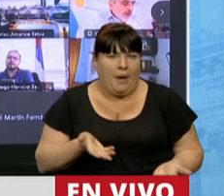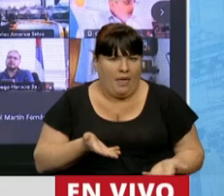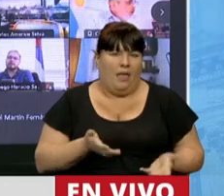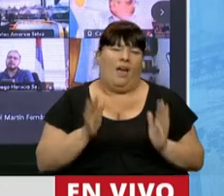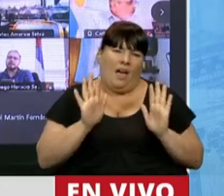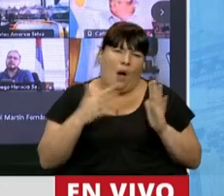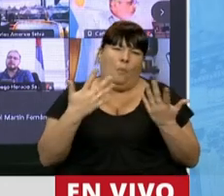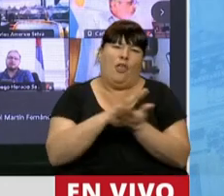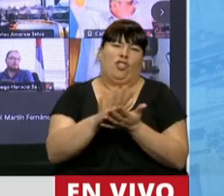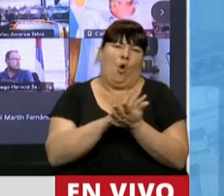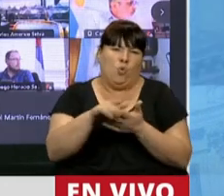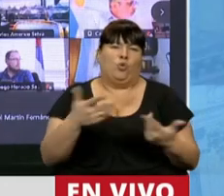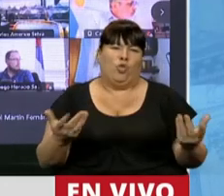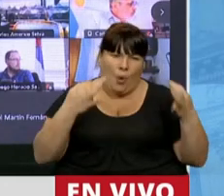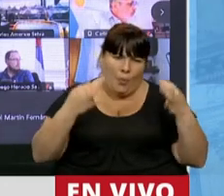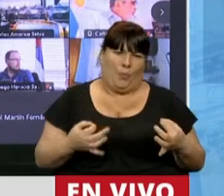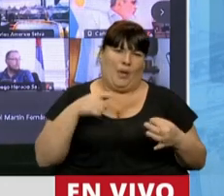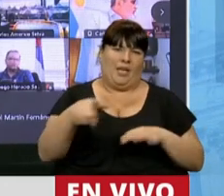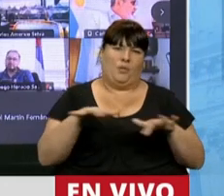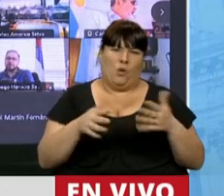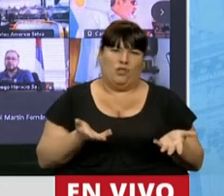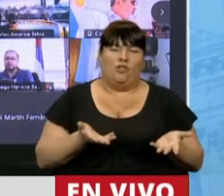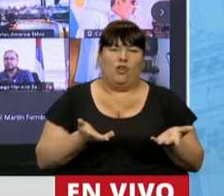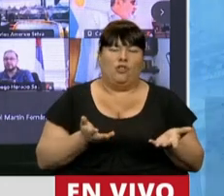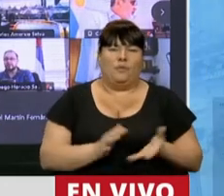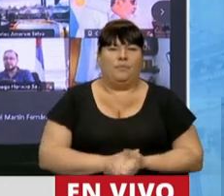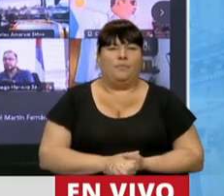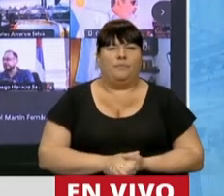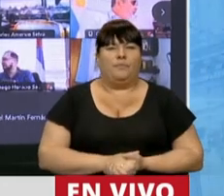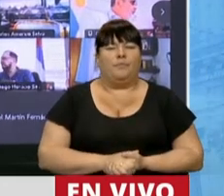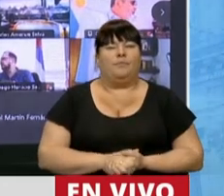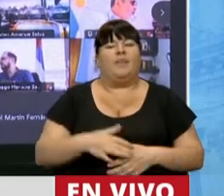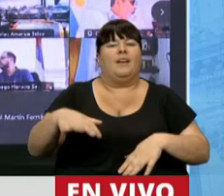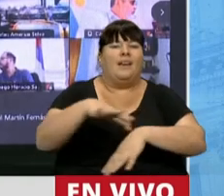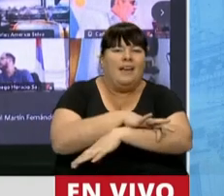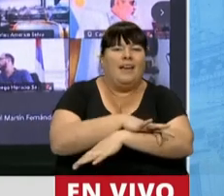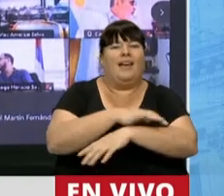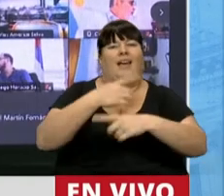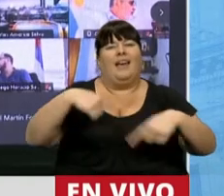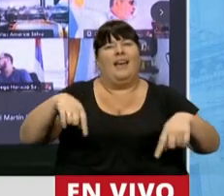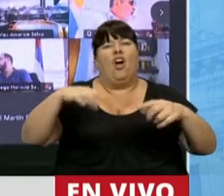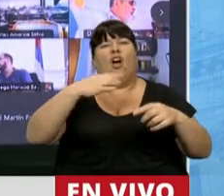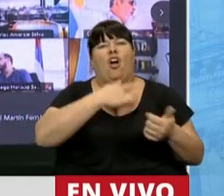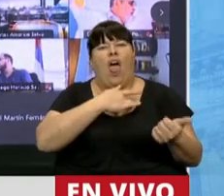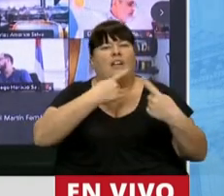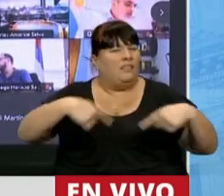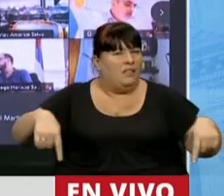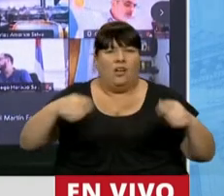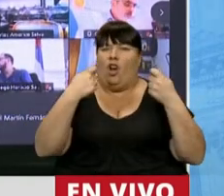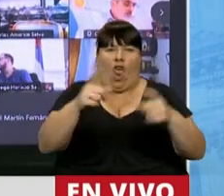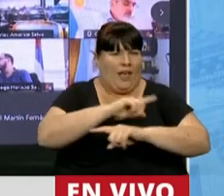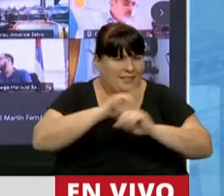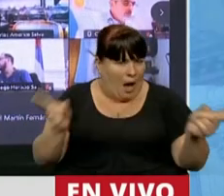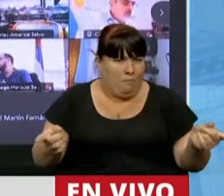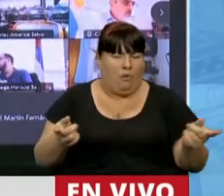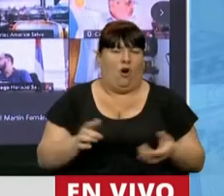A ver si podemos regularizar, ¿no?, esta situación. Las prótesis y las enfermedades cardiovasculares no están siendo